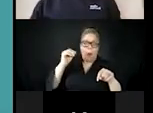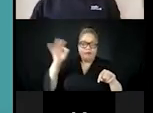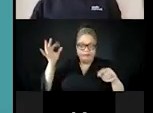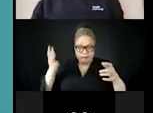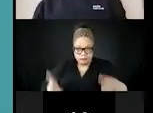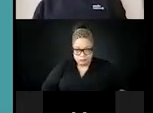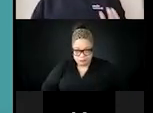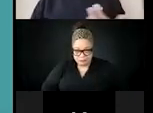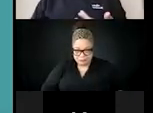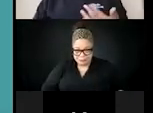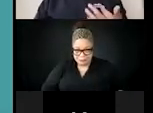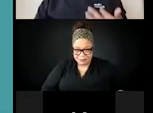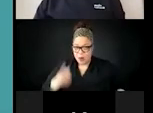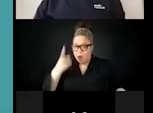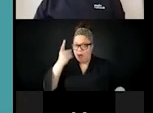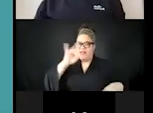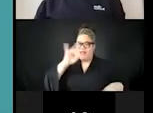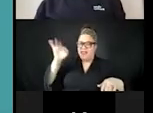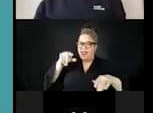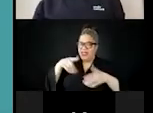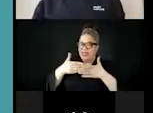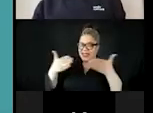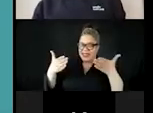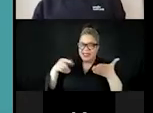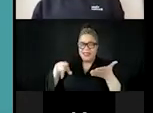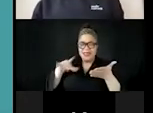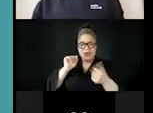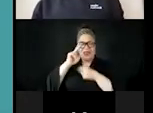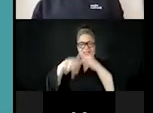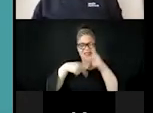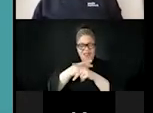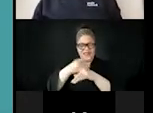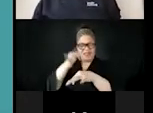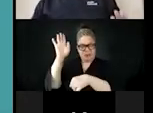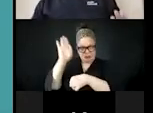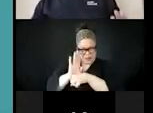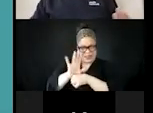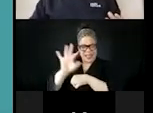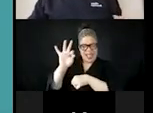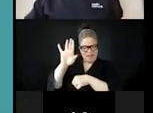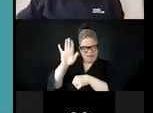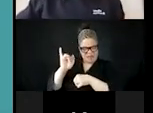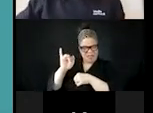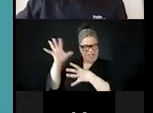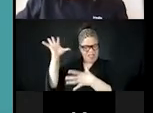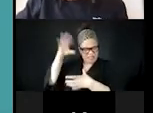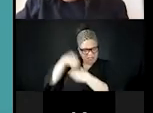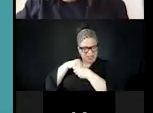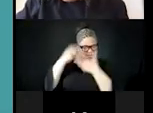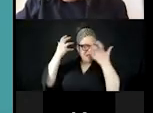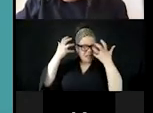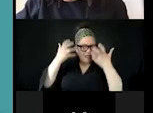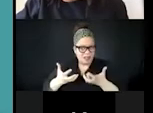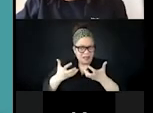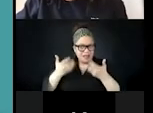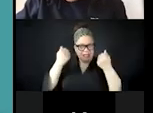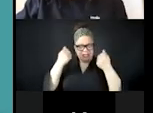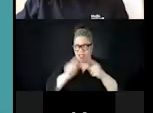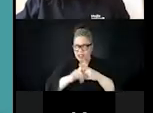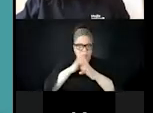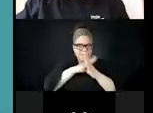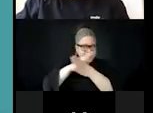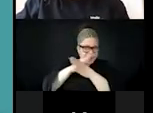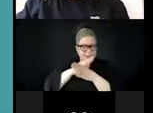esto fue lo que el fbi estaba haciendo continuamente para quitarle defensores o